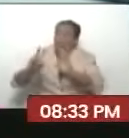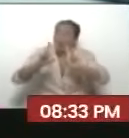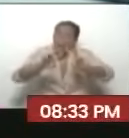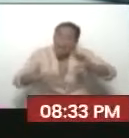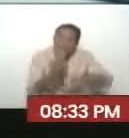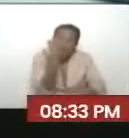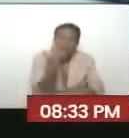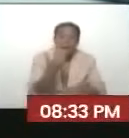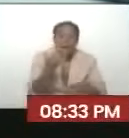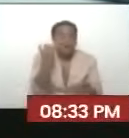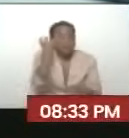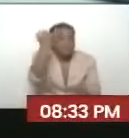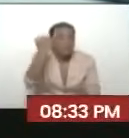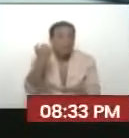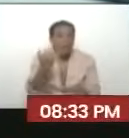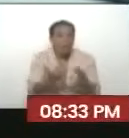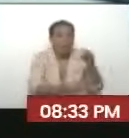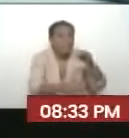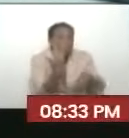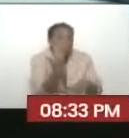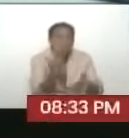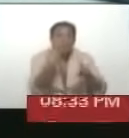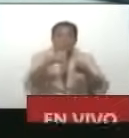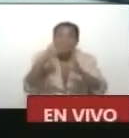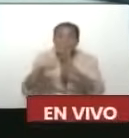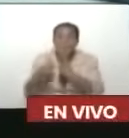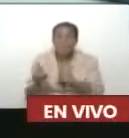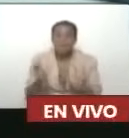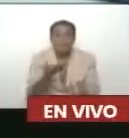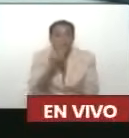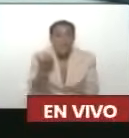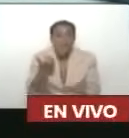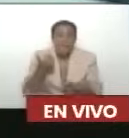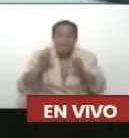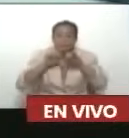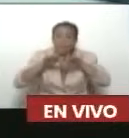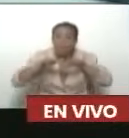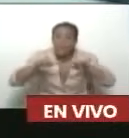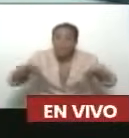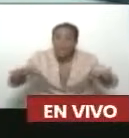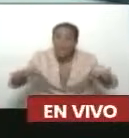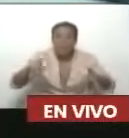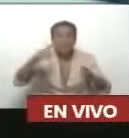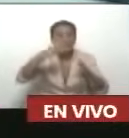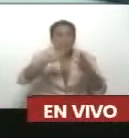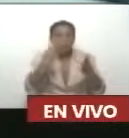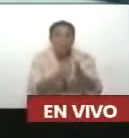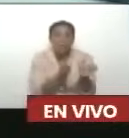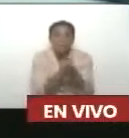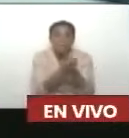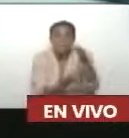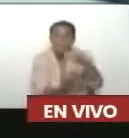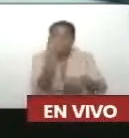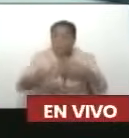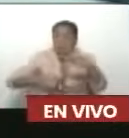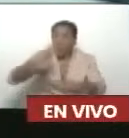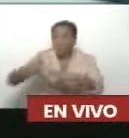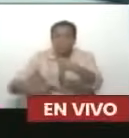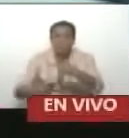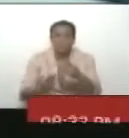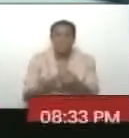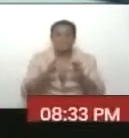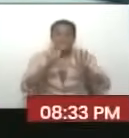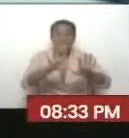demostrando sus virtudes, su fortaleza de diversificación de las fuentes productivas.